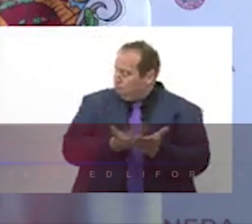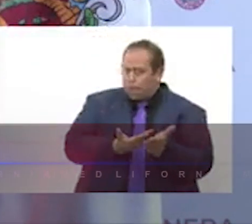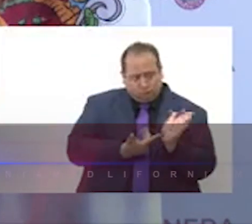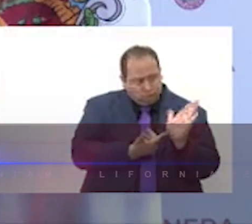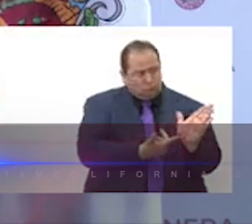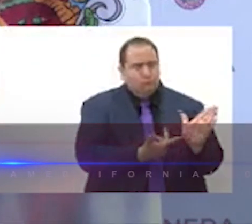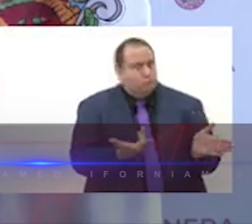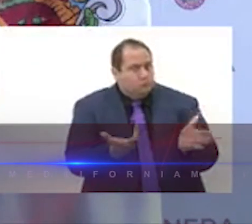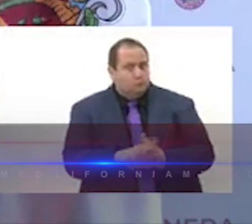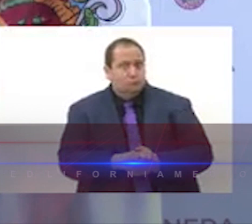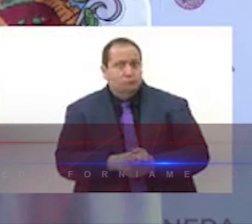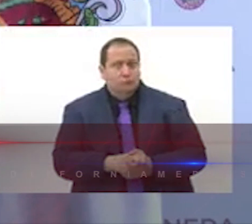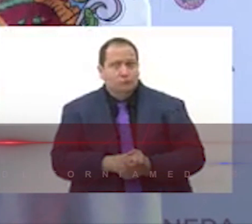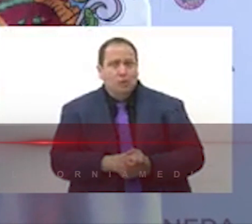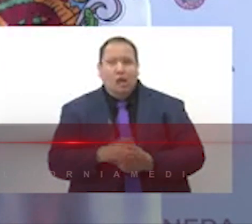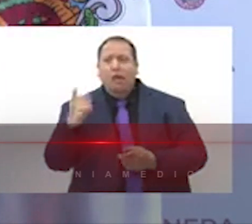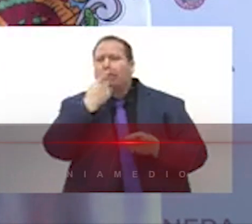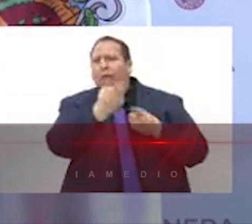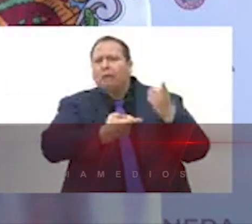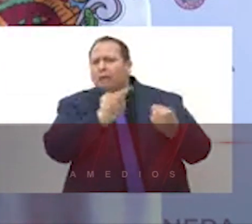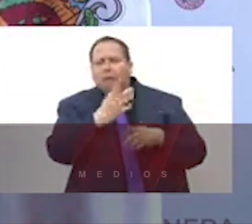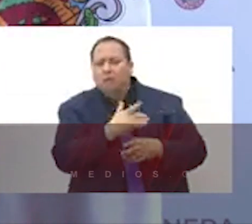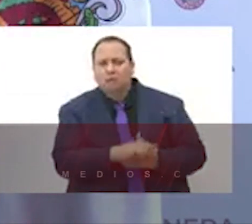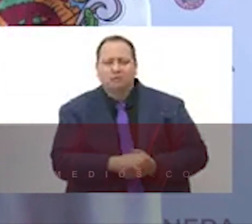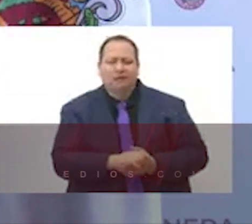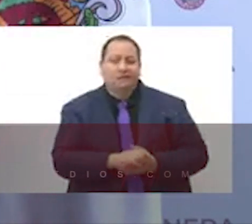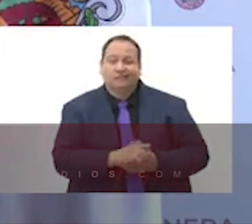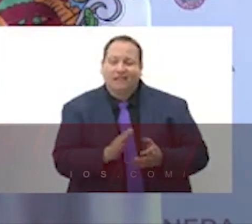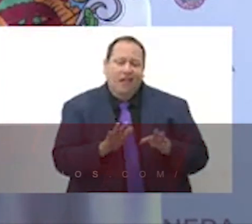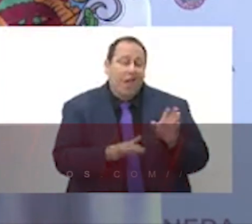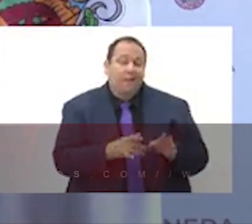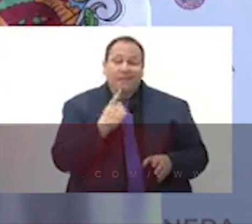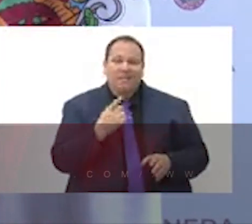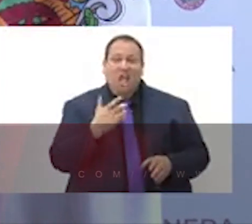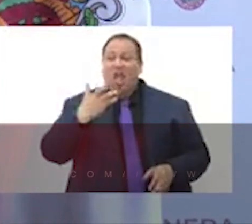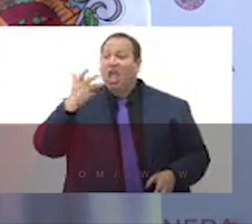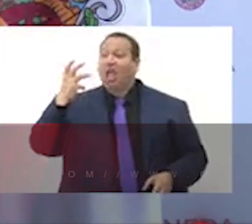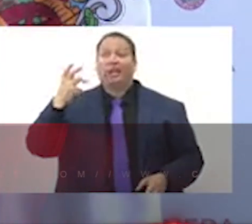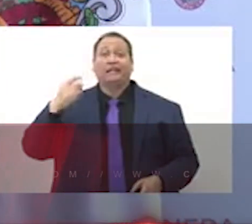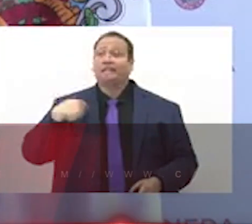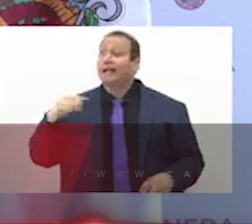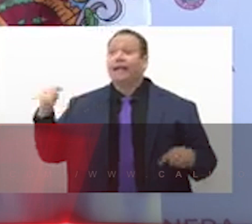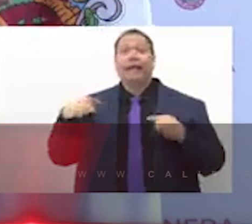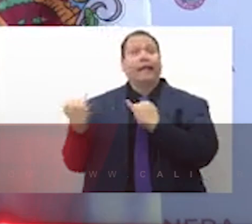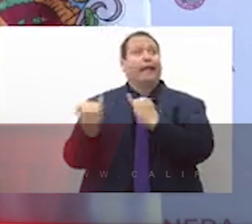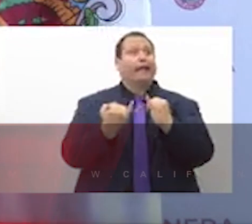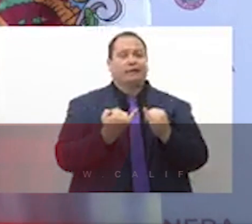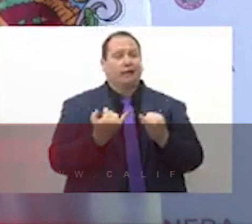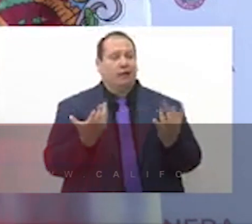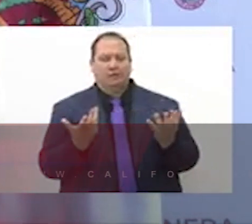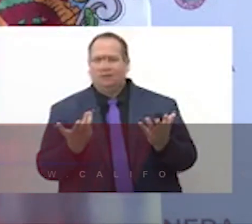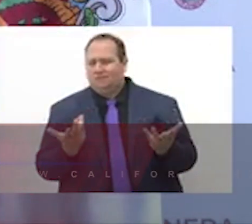diga, o porque lo dice, ¿no? Luego por ahí dicen que León cree que todos son de su condición, y pues